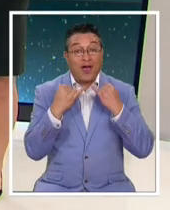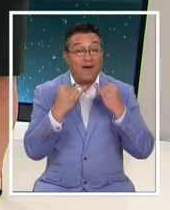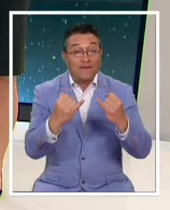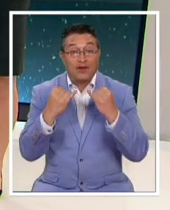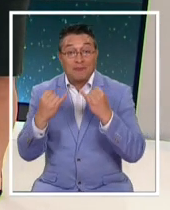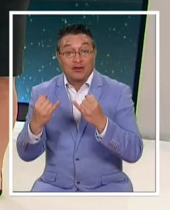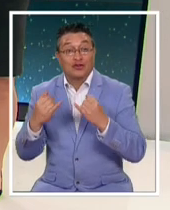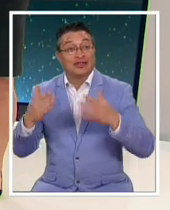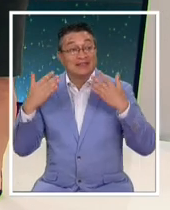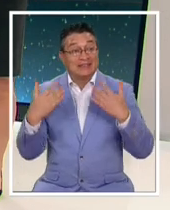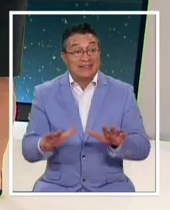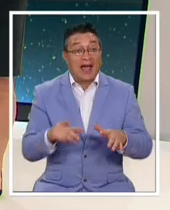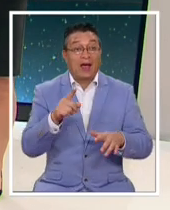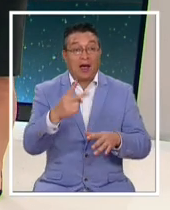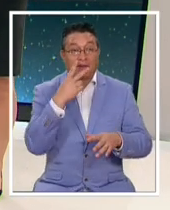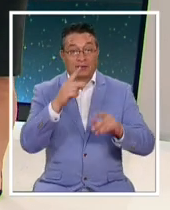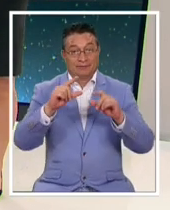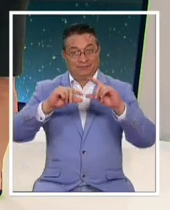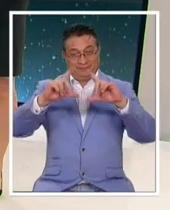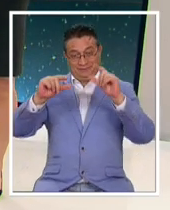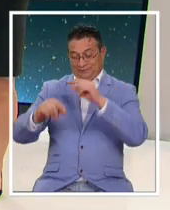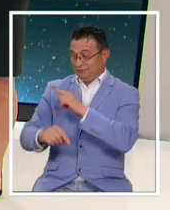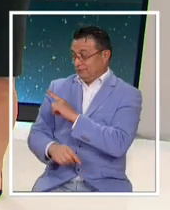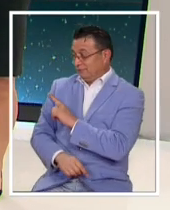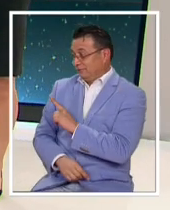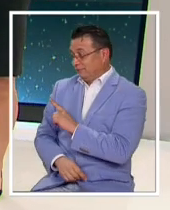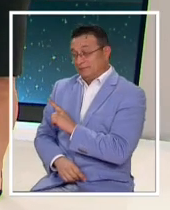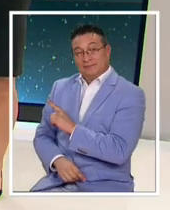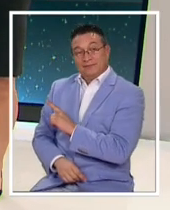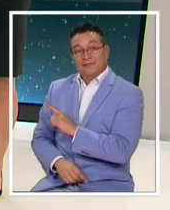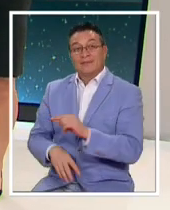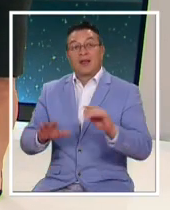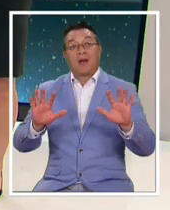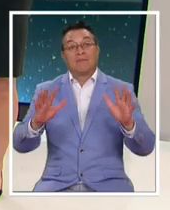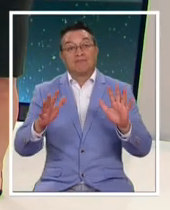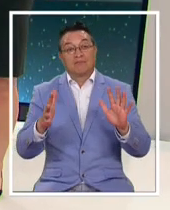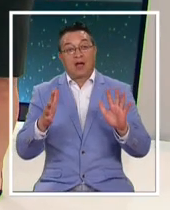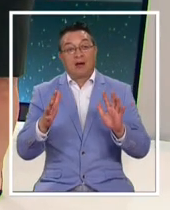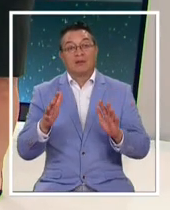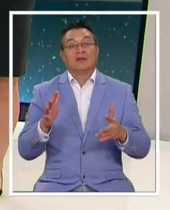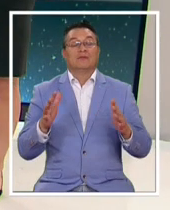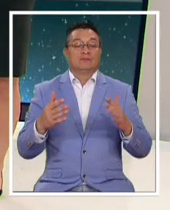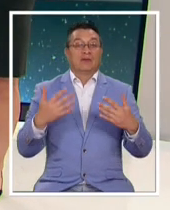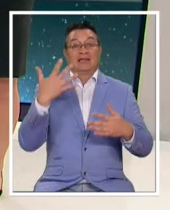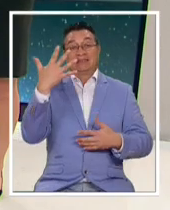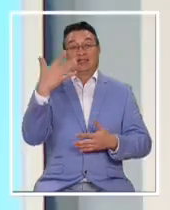podemos ver acá también en nuestro gráfico, cerca de